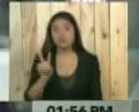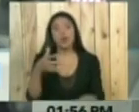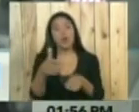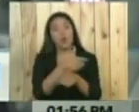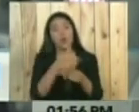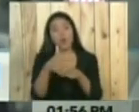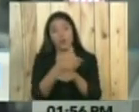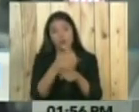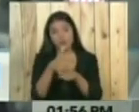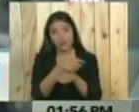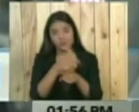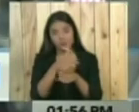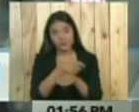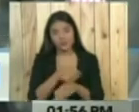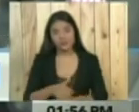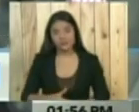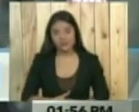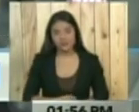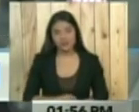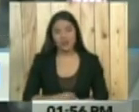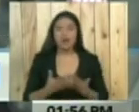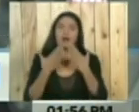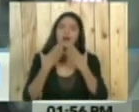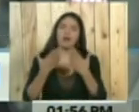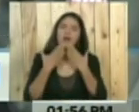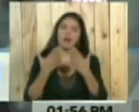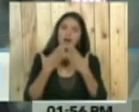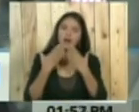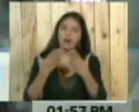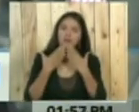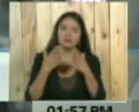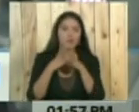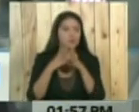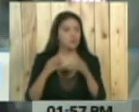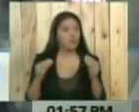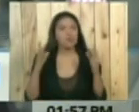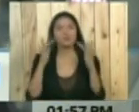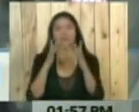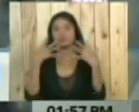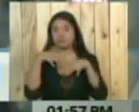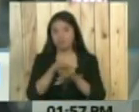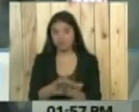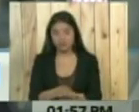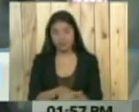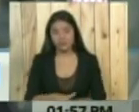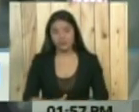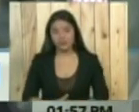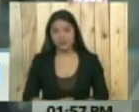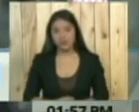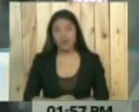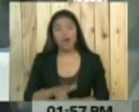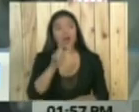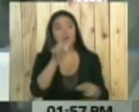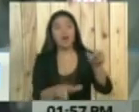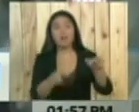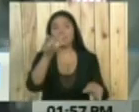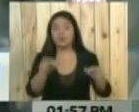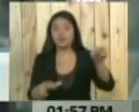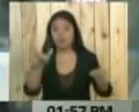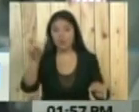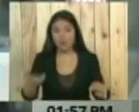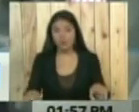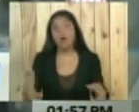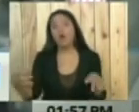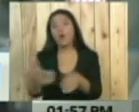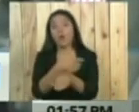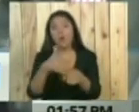gobierno, y agradecer todas las articulaciones que se han hecho con los representantes